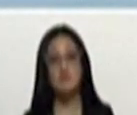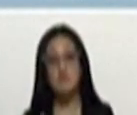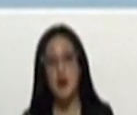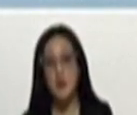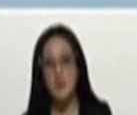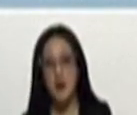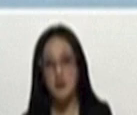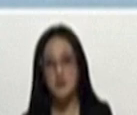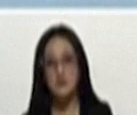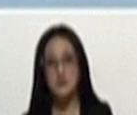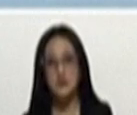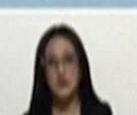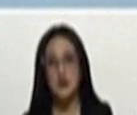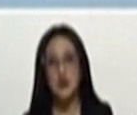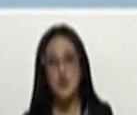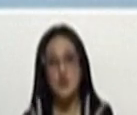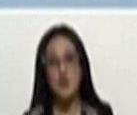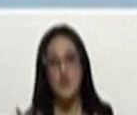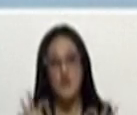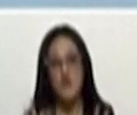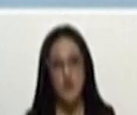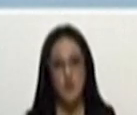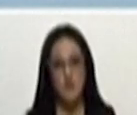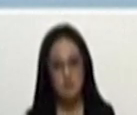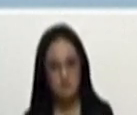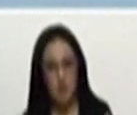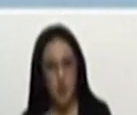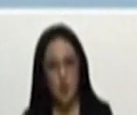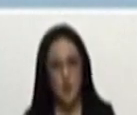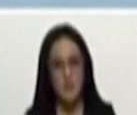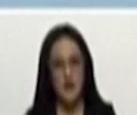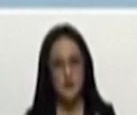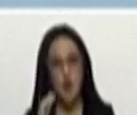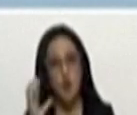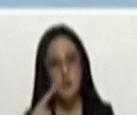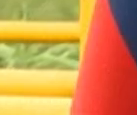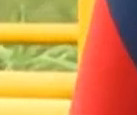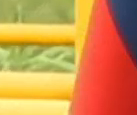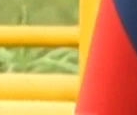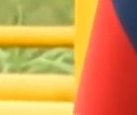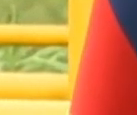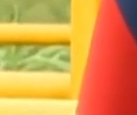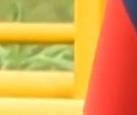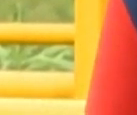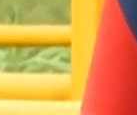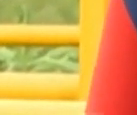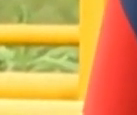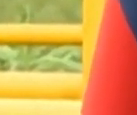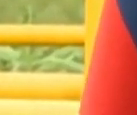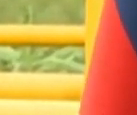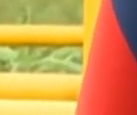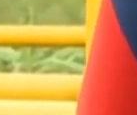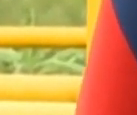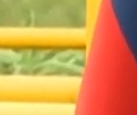hacia una nueva dinámica de expansión del comercio entre Colombia y Venezuela estamos aquí en